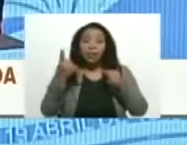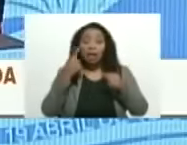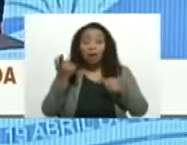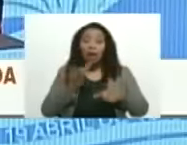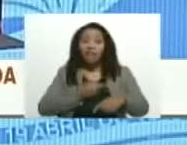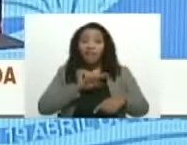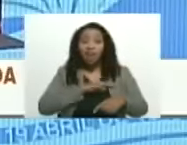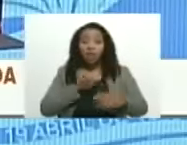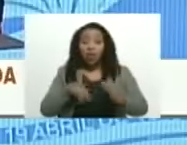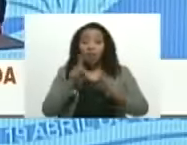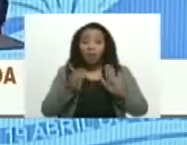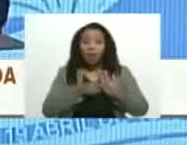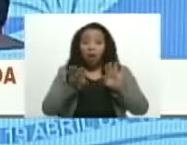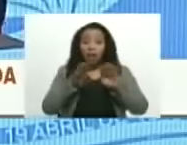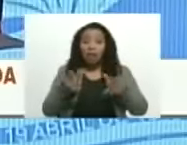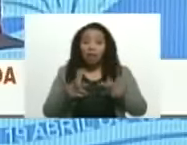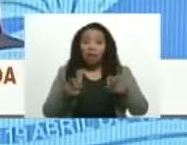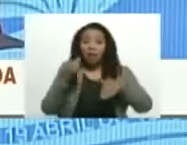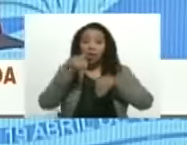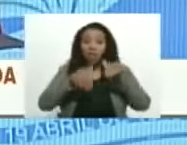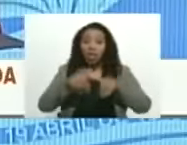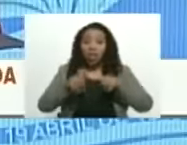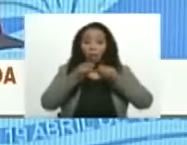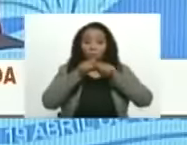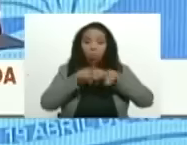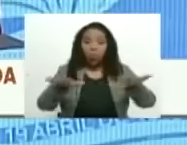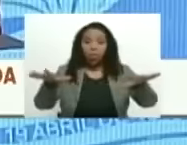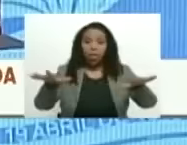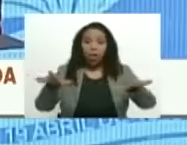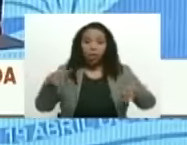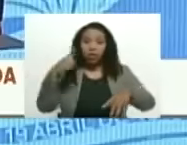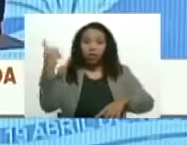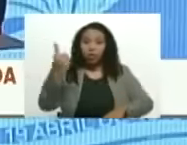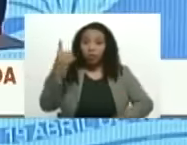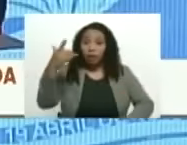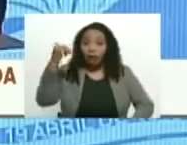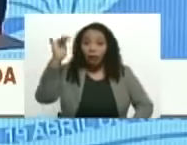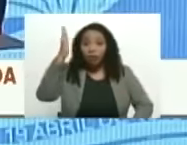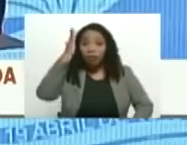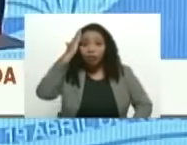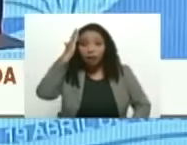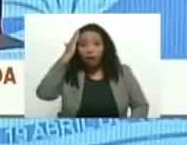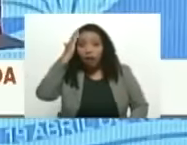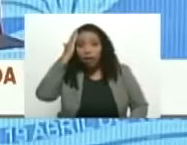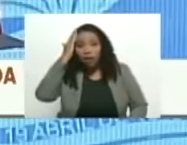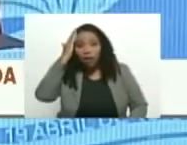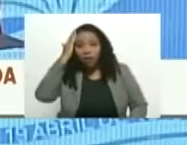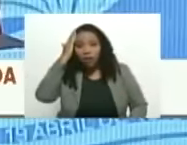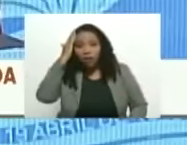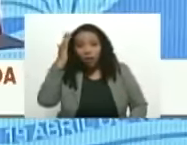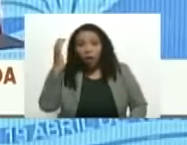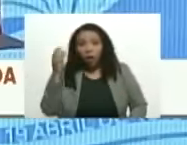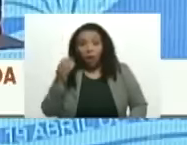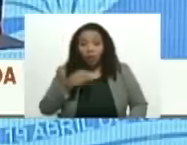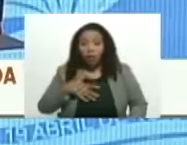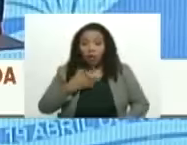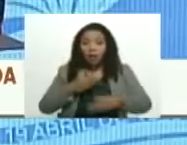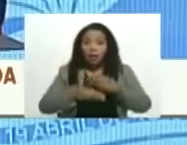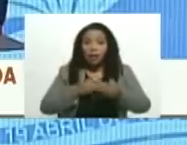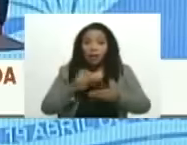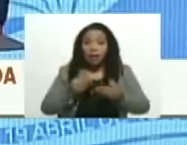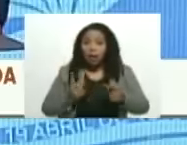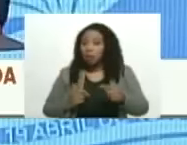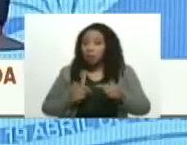votación, que es el voto múltiple, que es que solamente sabían a dónde podían ir a votar los votantes de